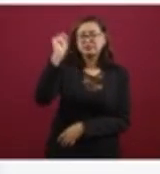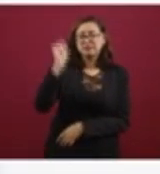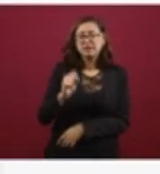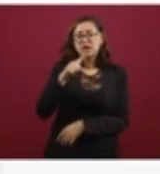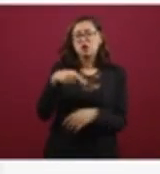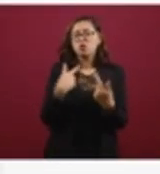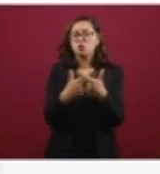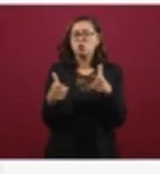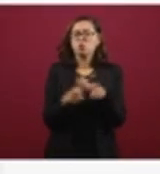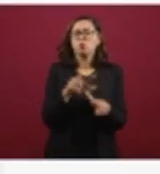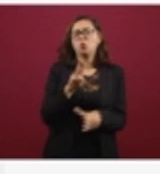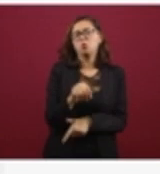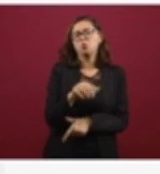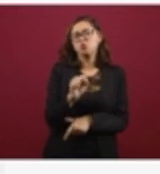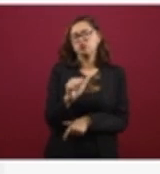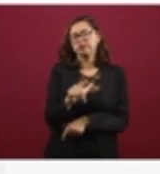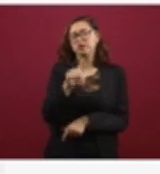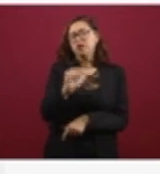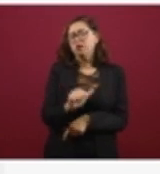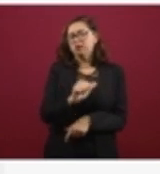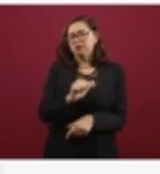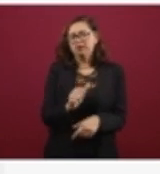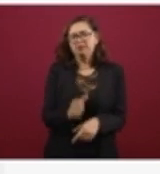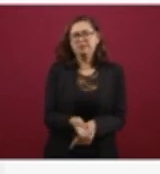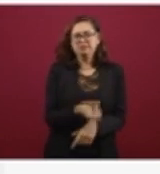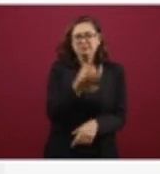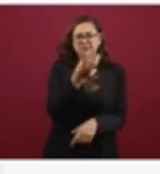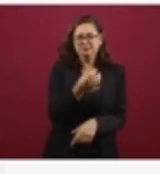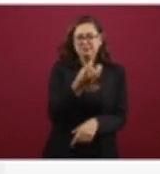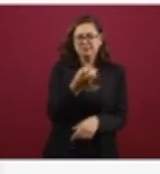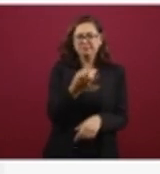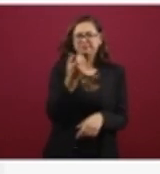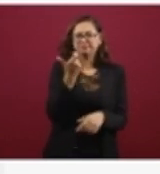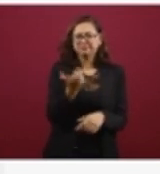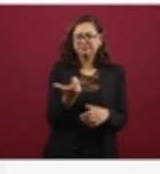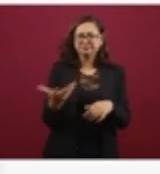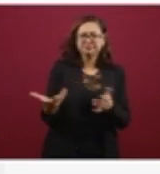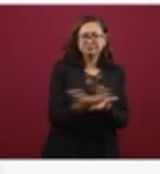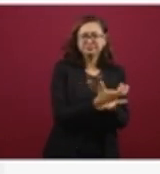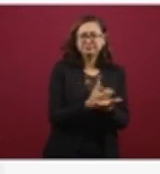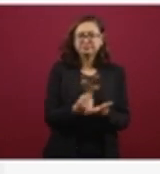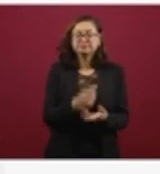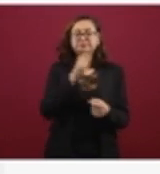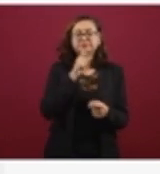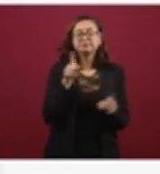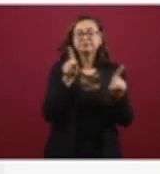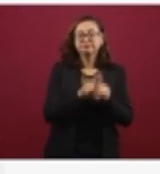Musala, con un margen de 3 pesos 27 centavos por litro y un precio al público de